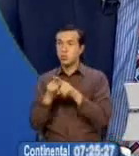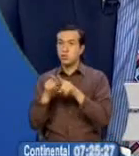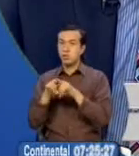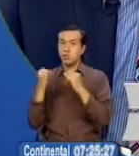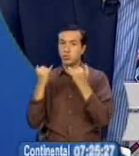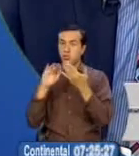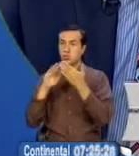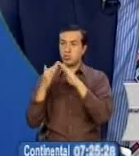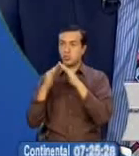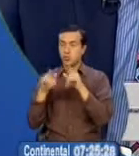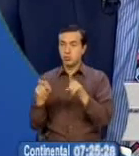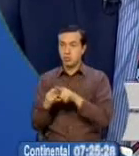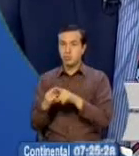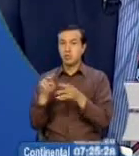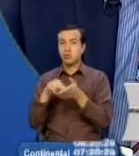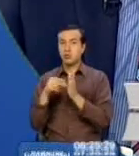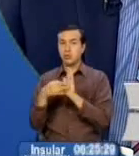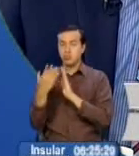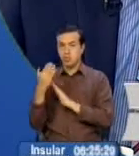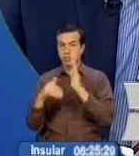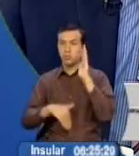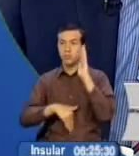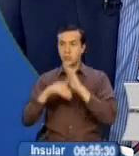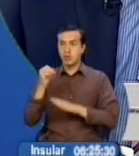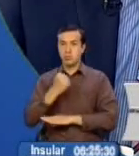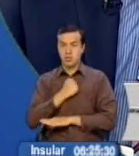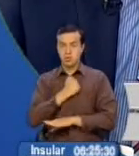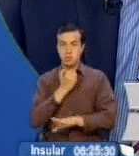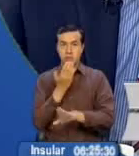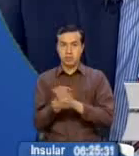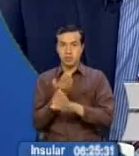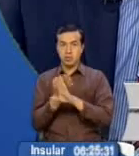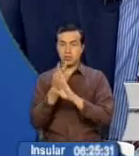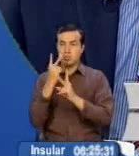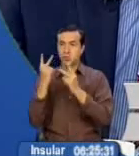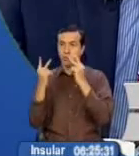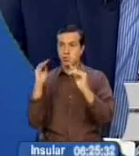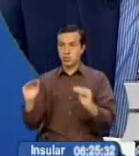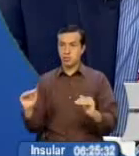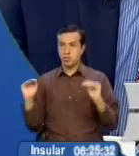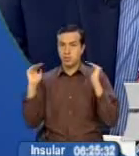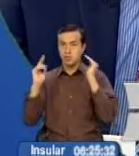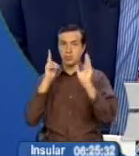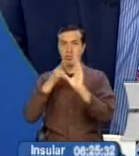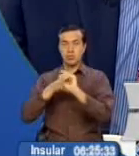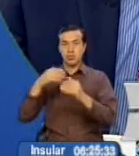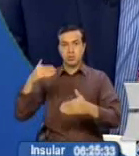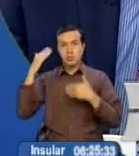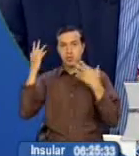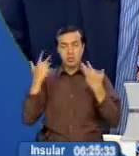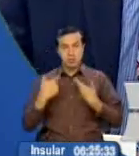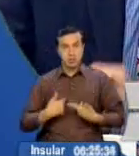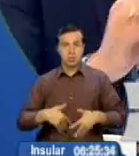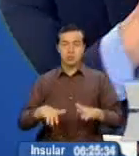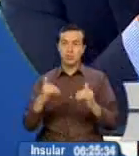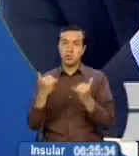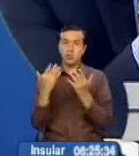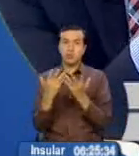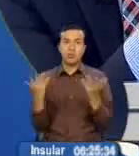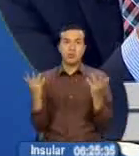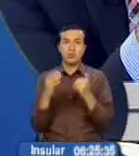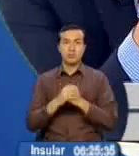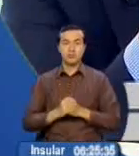nuestra comunidad. Se trata que, a más de las propias propuestas, es la visibilización y la participación política, sin importar por ahora, en este